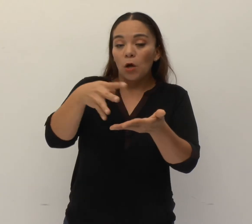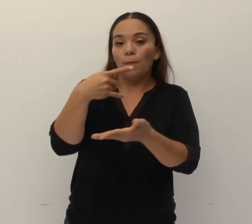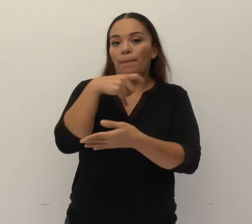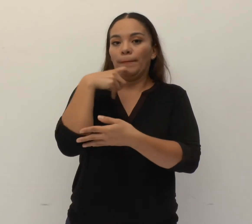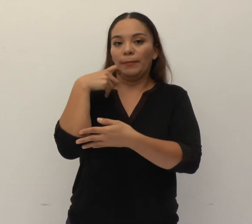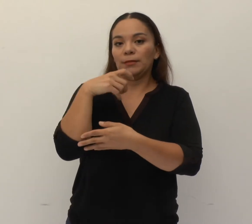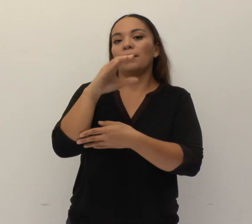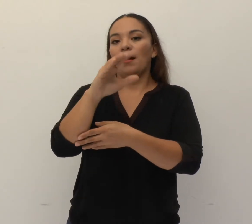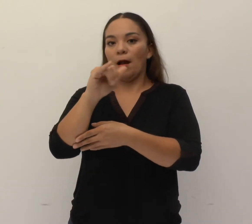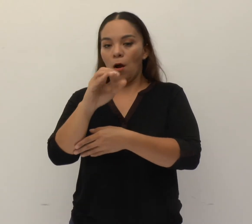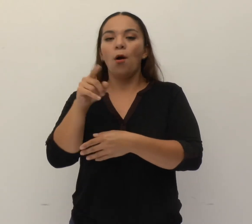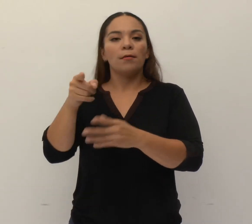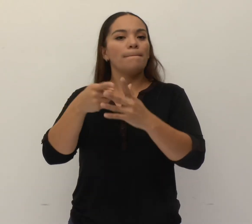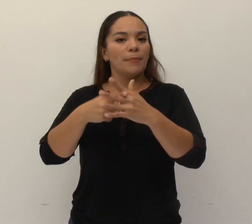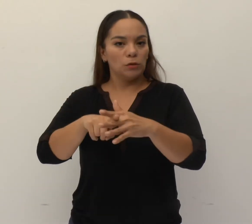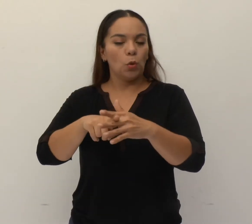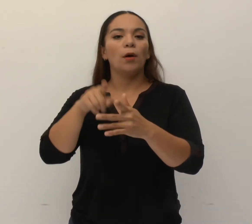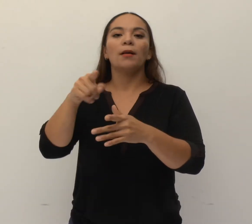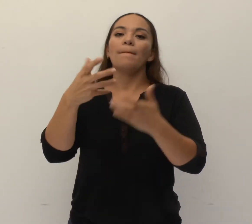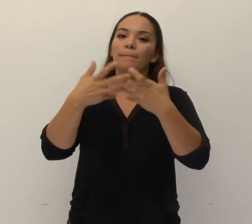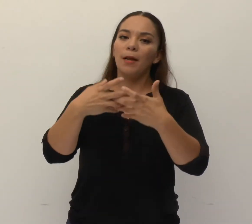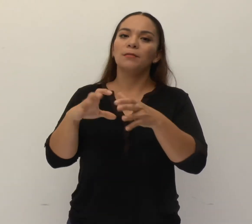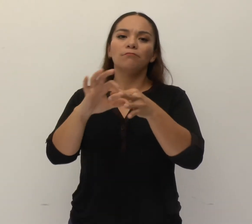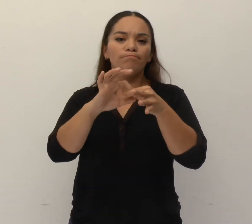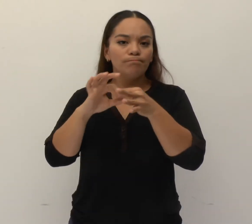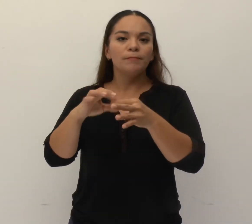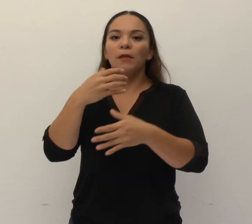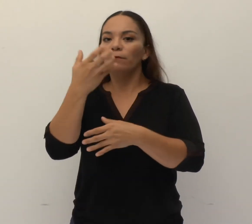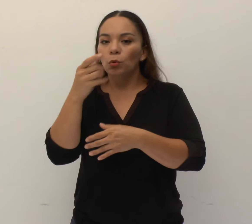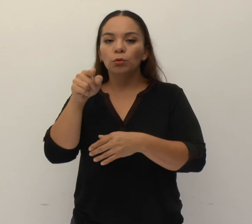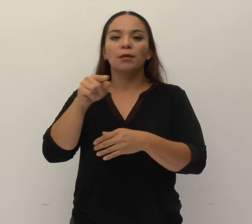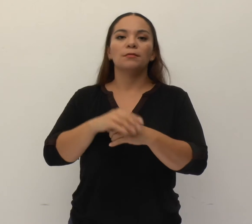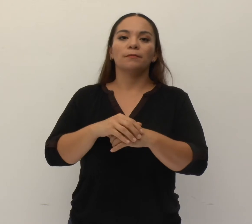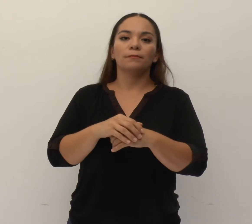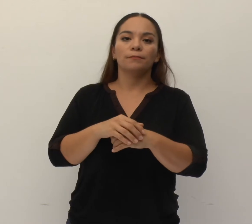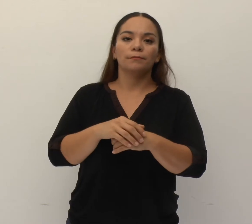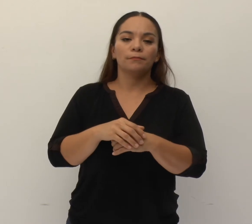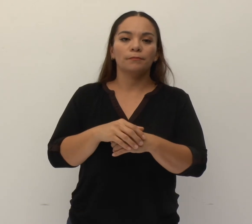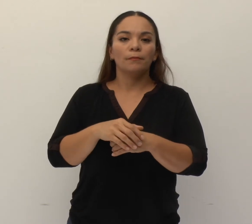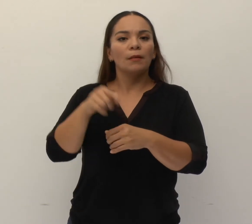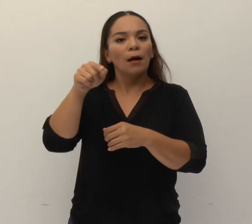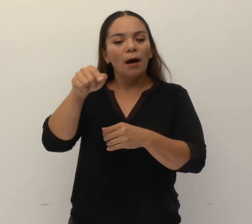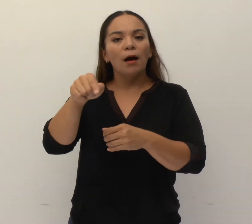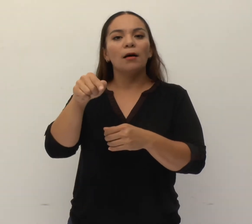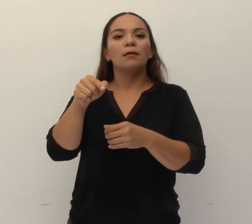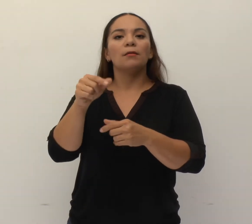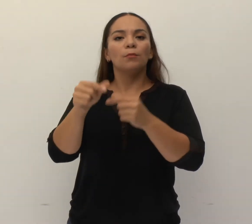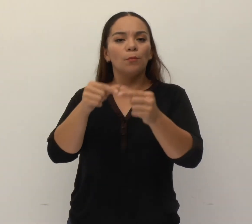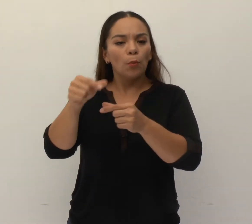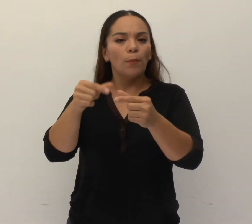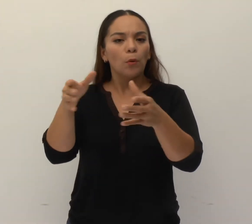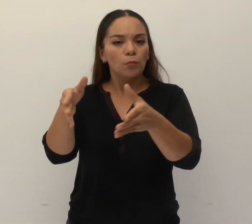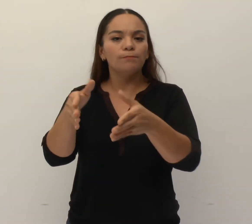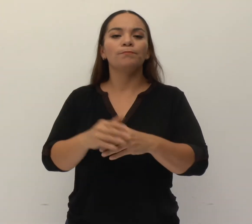Company. Aquí en Limón fue donde inició esa semilla, ese tip de Marcus Garvey para crear